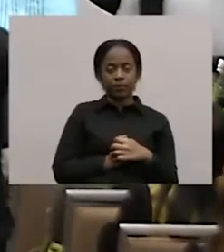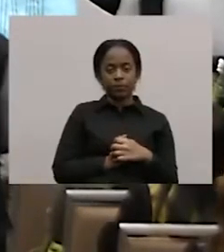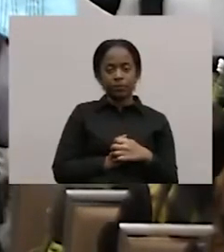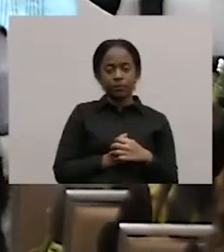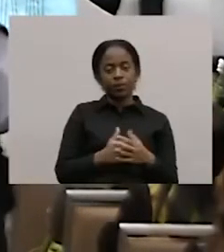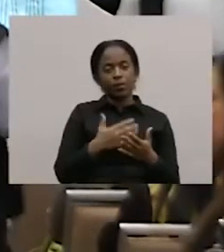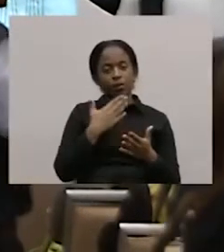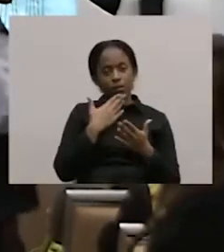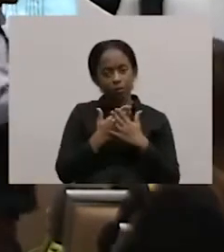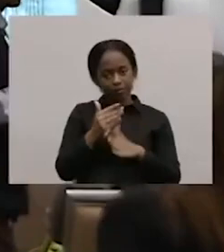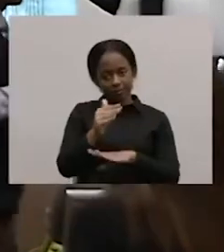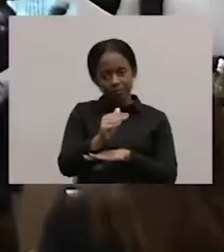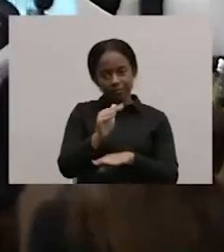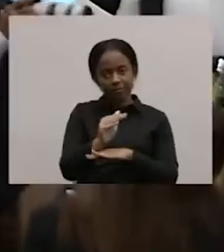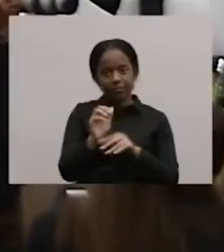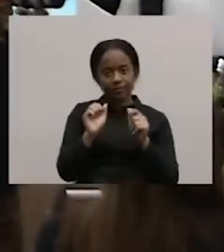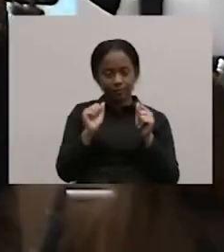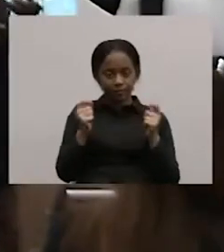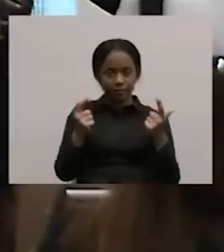Buenas tardes, se supone, ¿no?